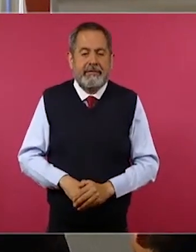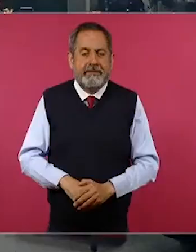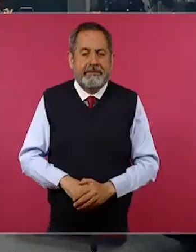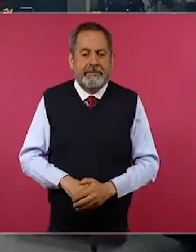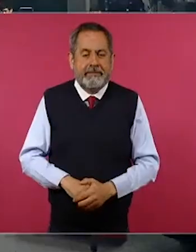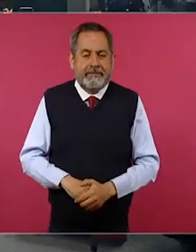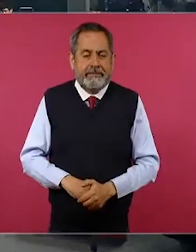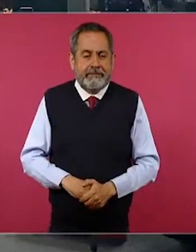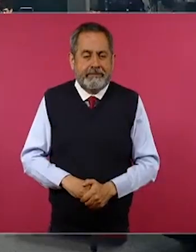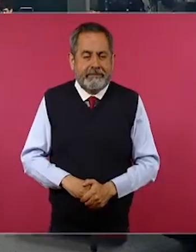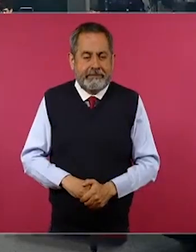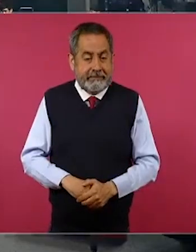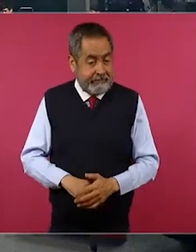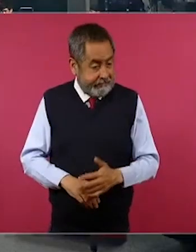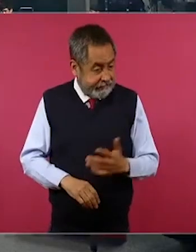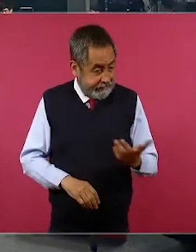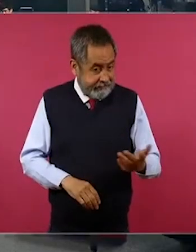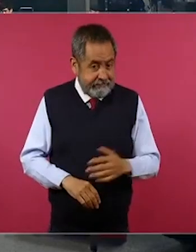Sí tienen los medios